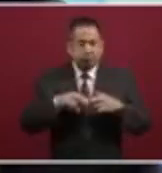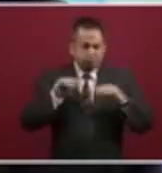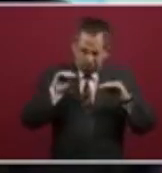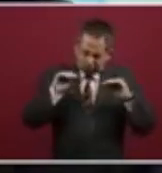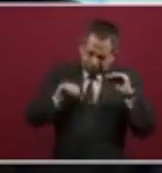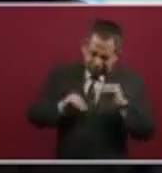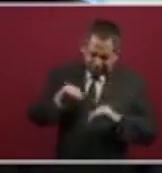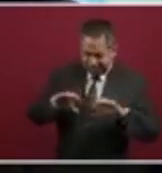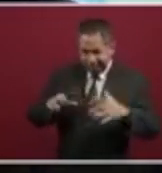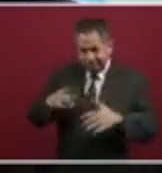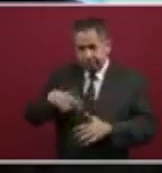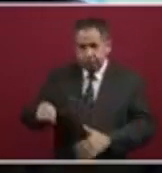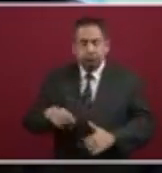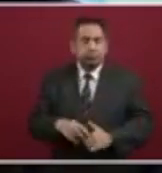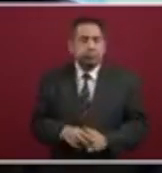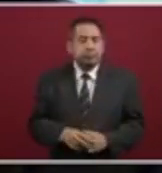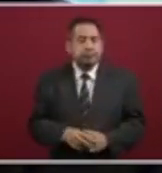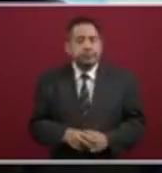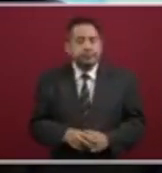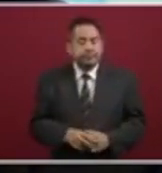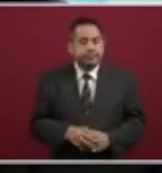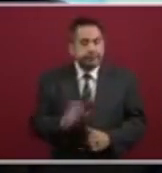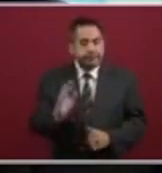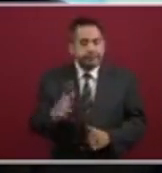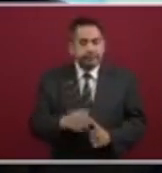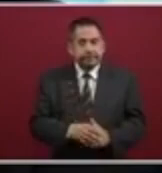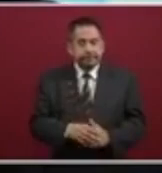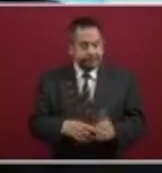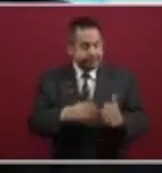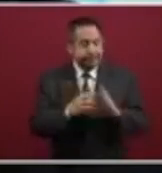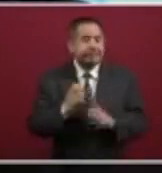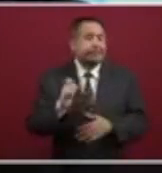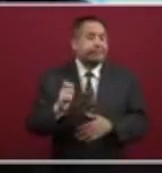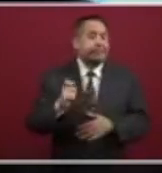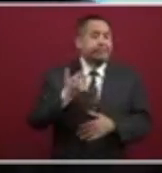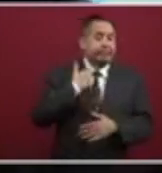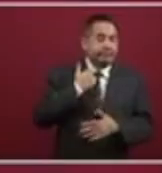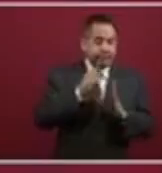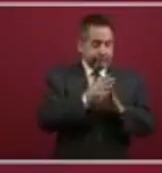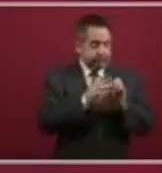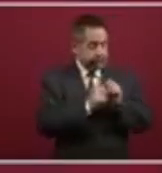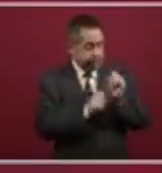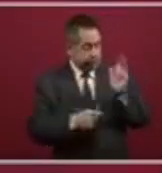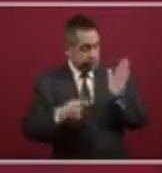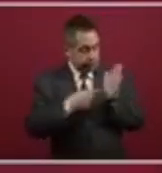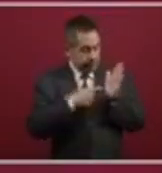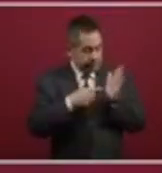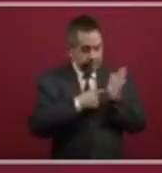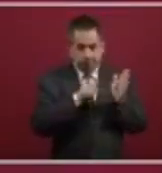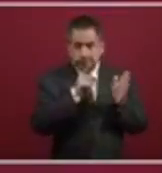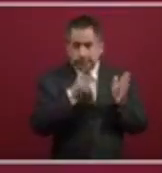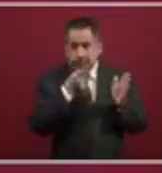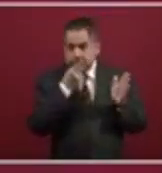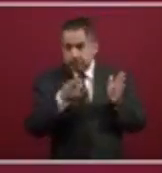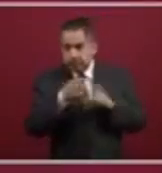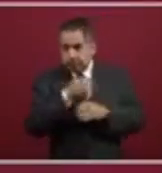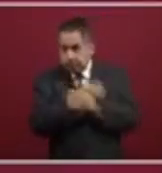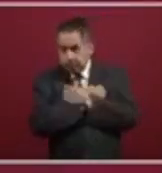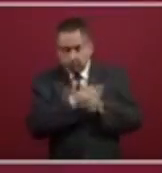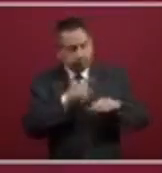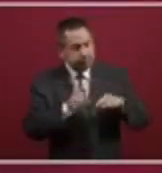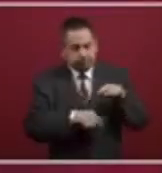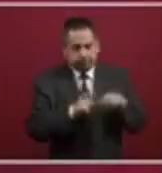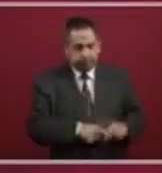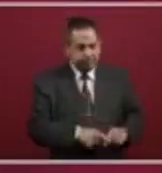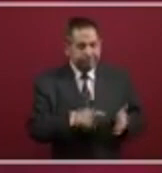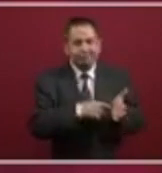elaboración. Se elimina totalmente el texto constitucional previo y se abrogan las leyes secundarias que lastimaron